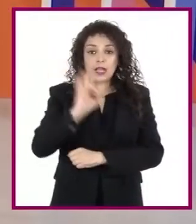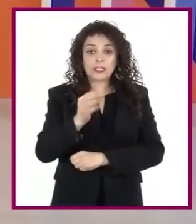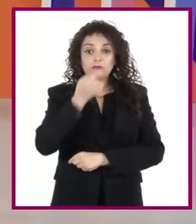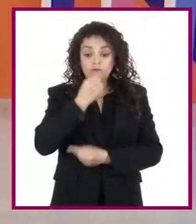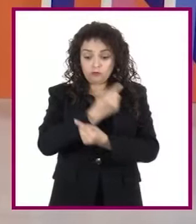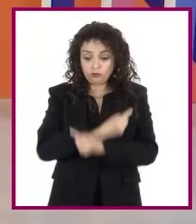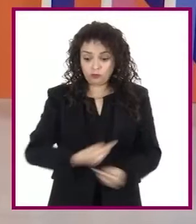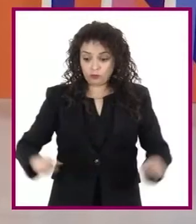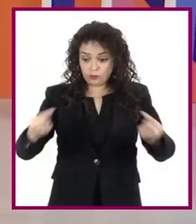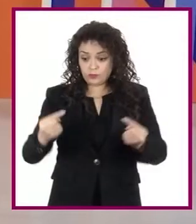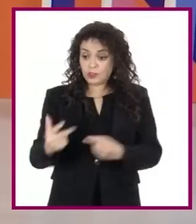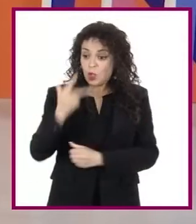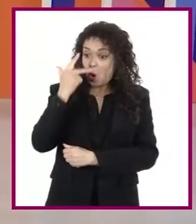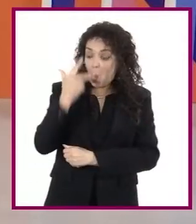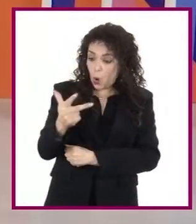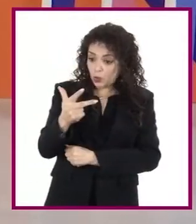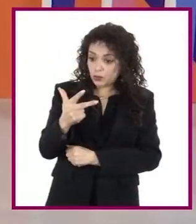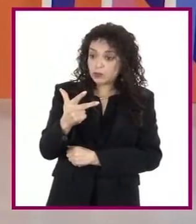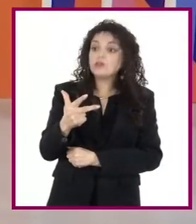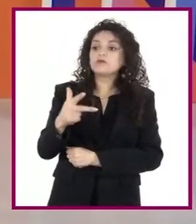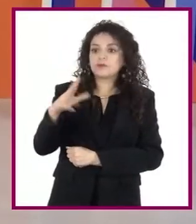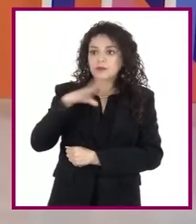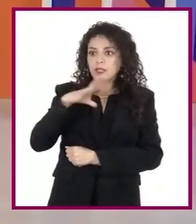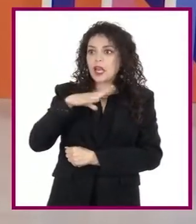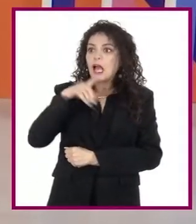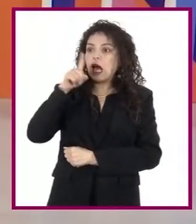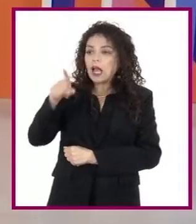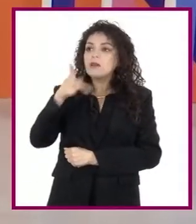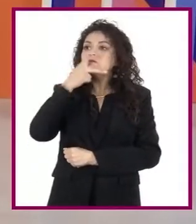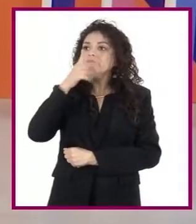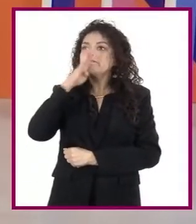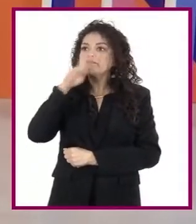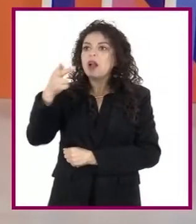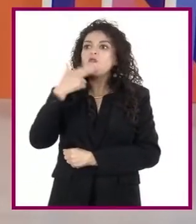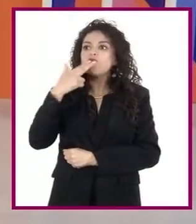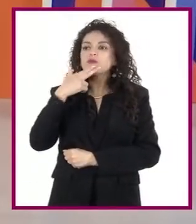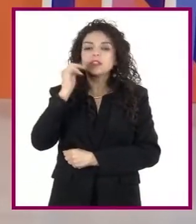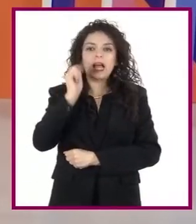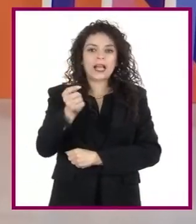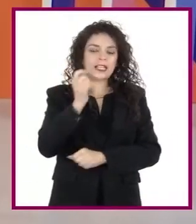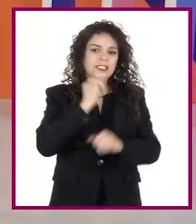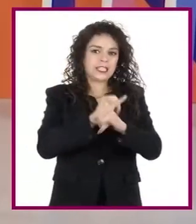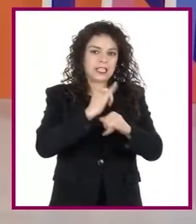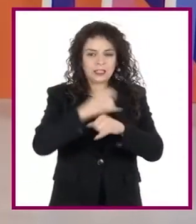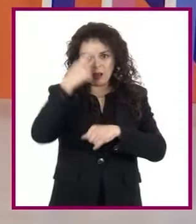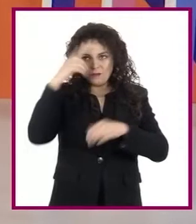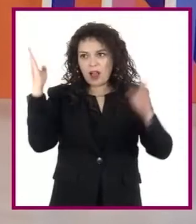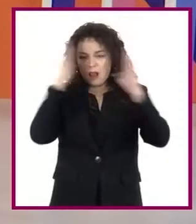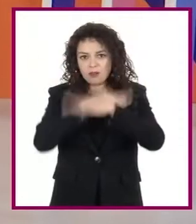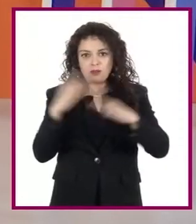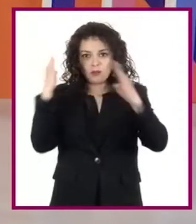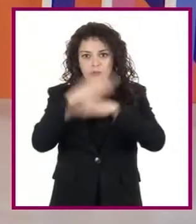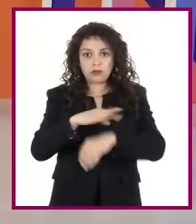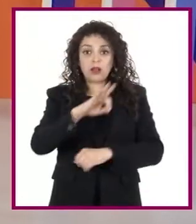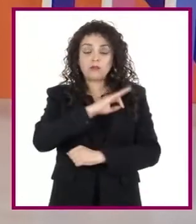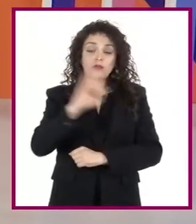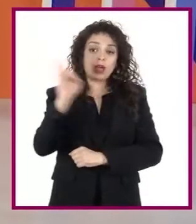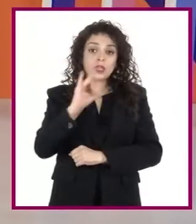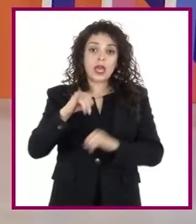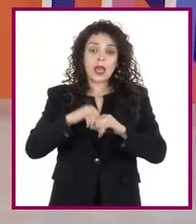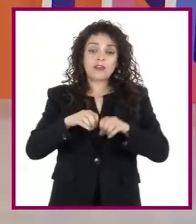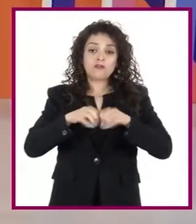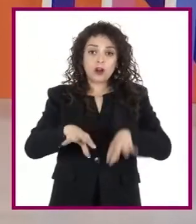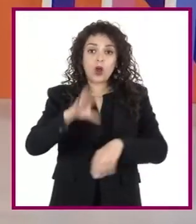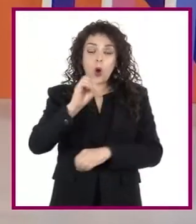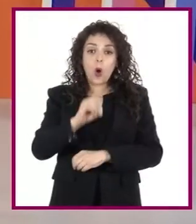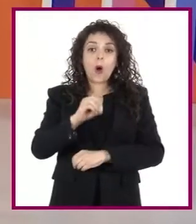padres internautas navegan en internet en actividades de entretenimiento, es posible que puedan recibir mensajes o información